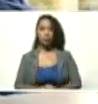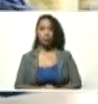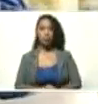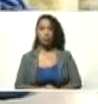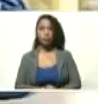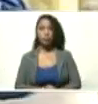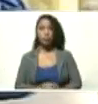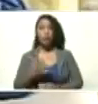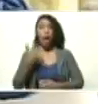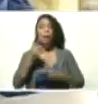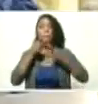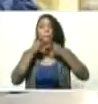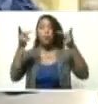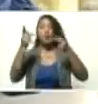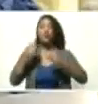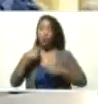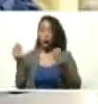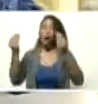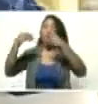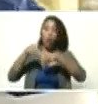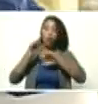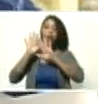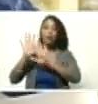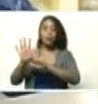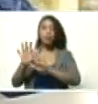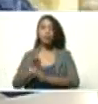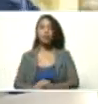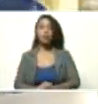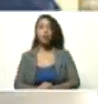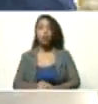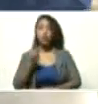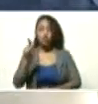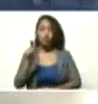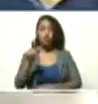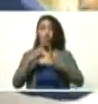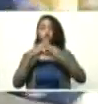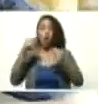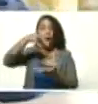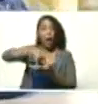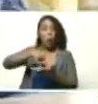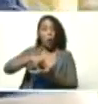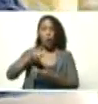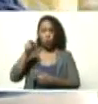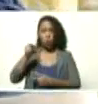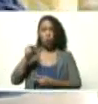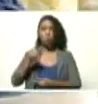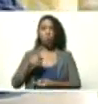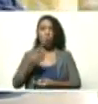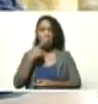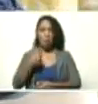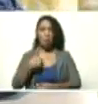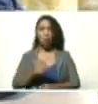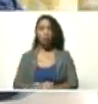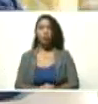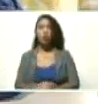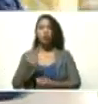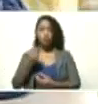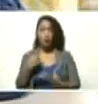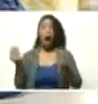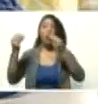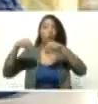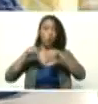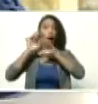que hay que difundir, estoy de acuerdo, María Elena. Tú que eres todo Carabobo, me dijiste. Estoy de acuerdo,